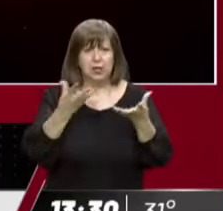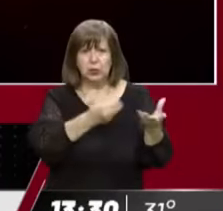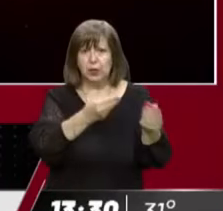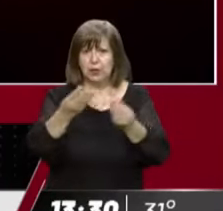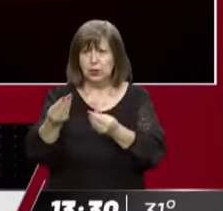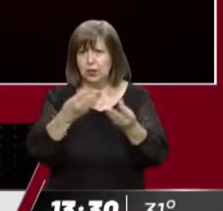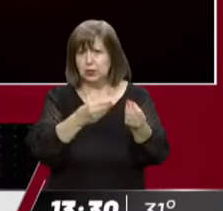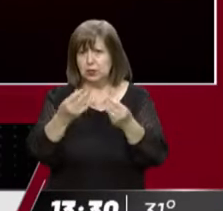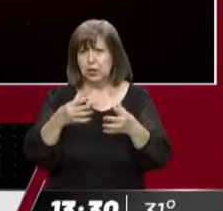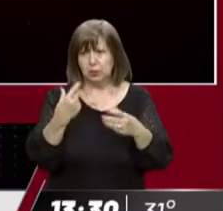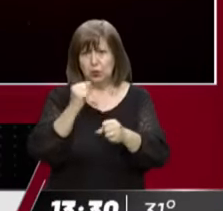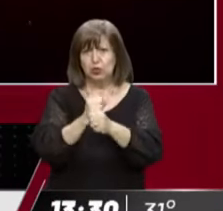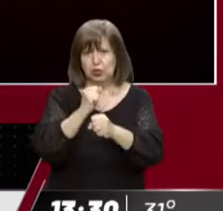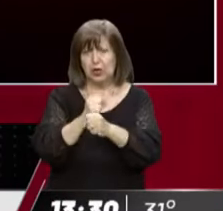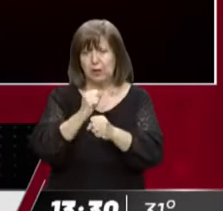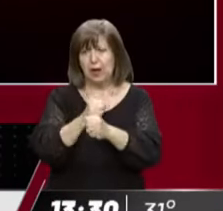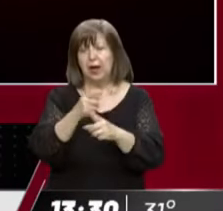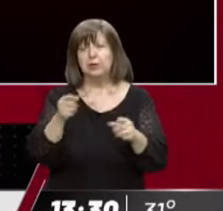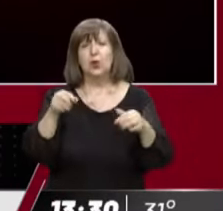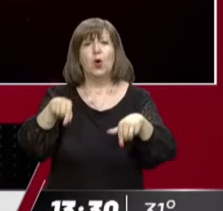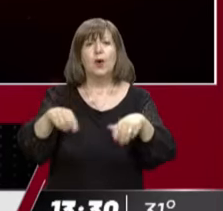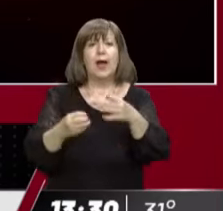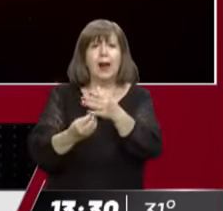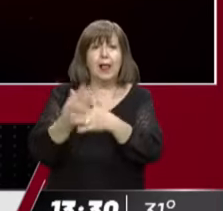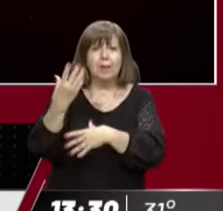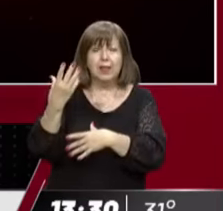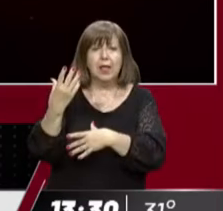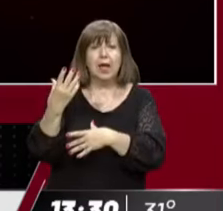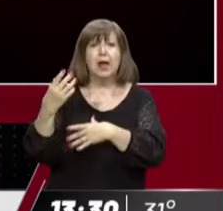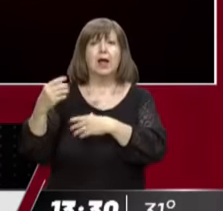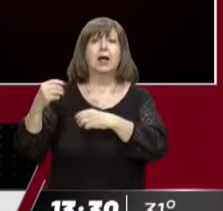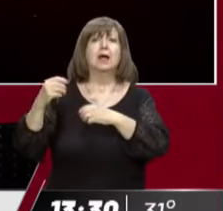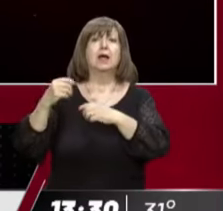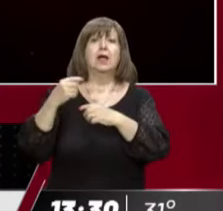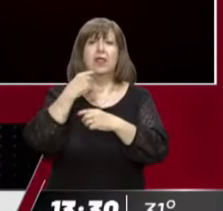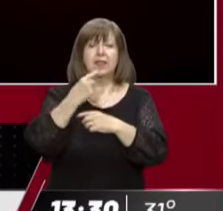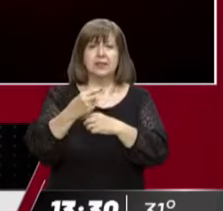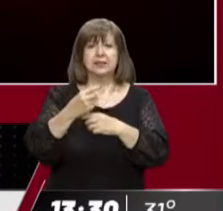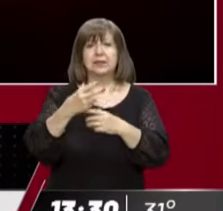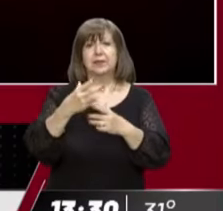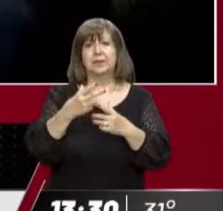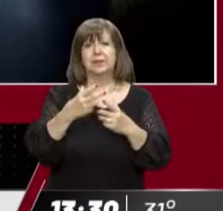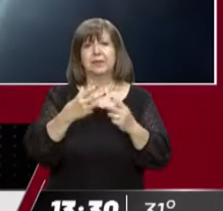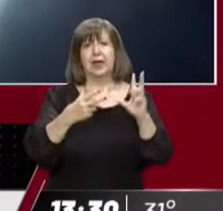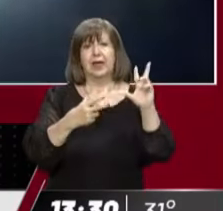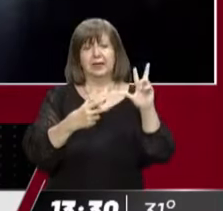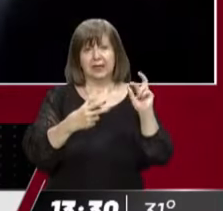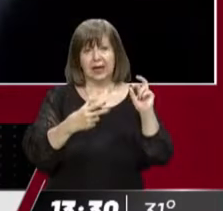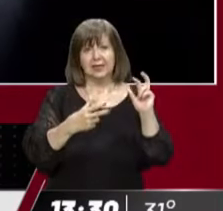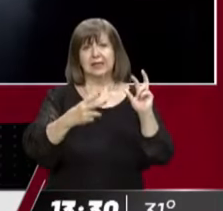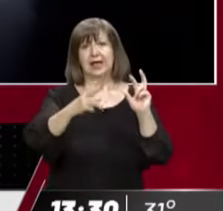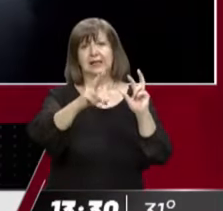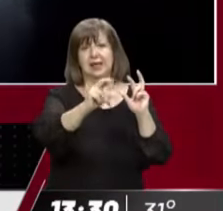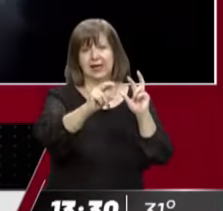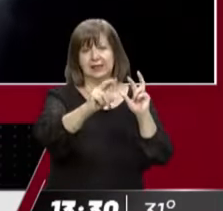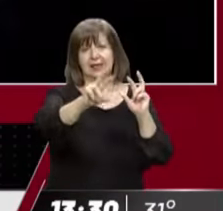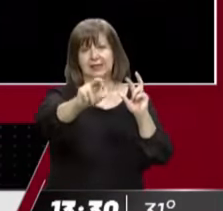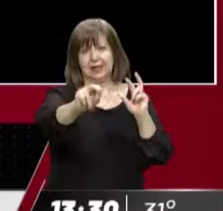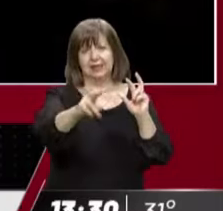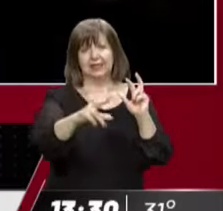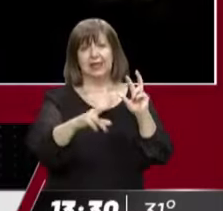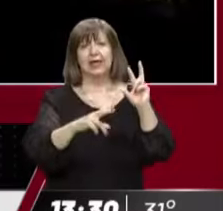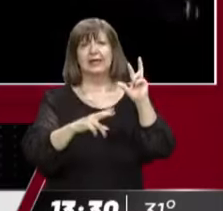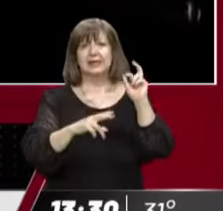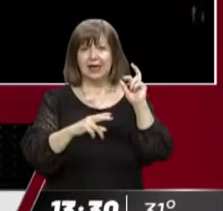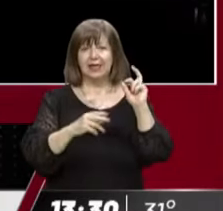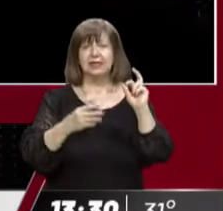decía a la mañana que nos los contaban los bomberos cómo funciona y si quieren cierro con esto. 30, 30, 30, más de 30 grados, o sea, 30 por 3,